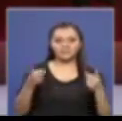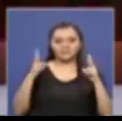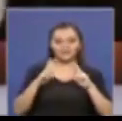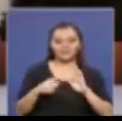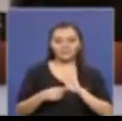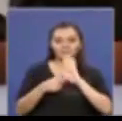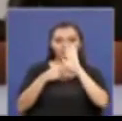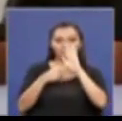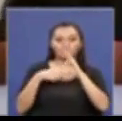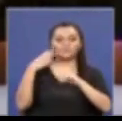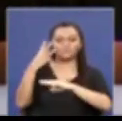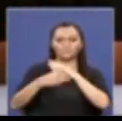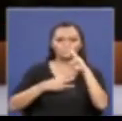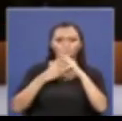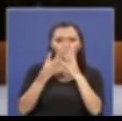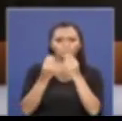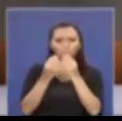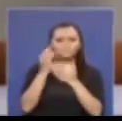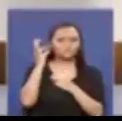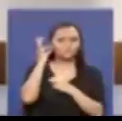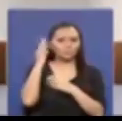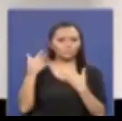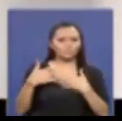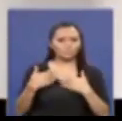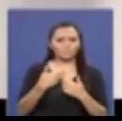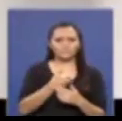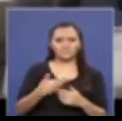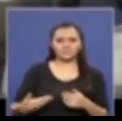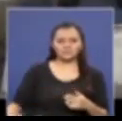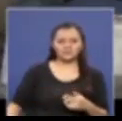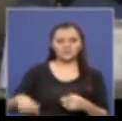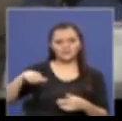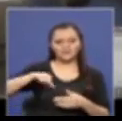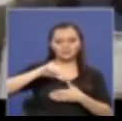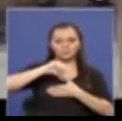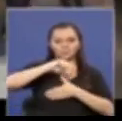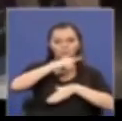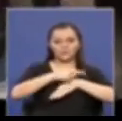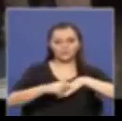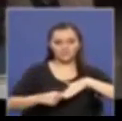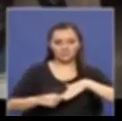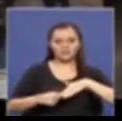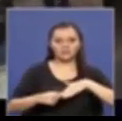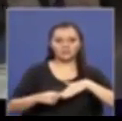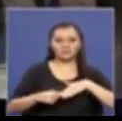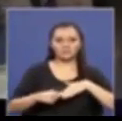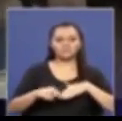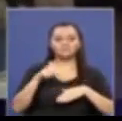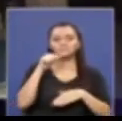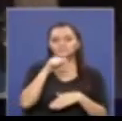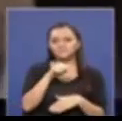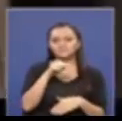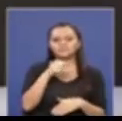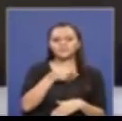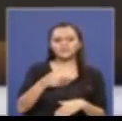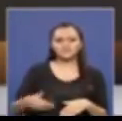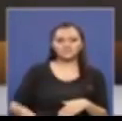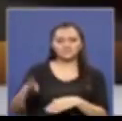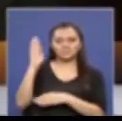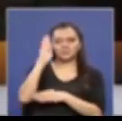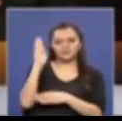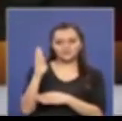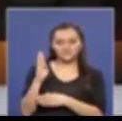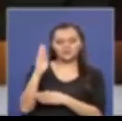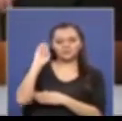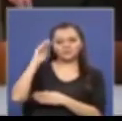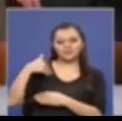mundo. Porque fíjense cuántas mujeres valiosas tenemos como presidenta solo en Sudamérica. Michelle, Cristina y Dilma. Ni en la Unión Europea